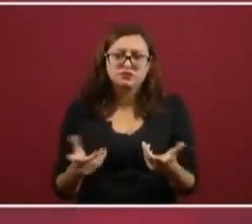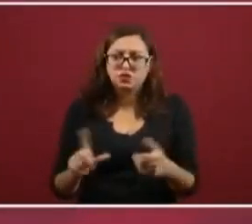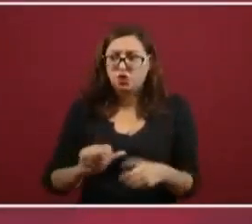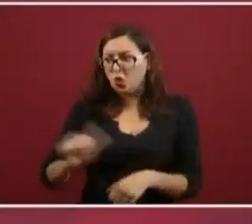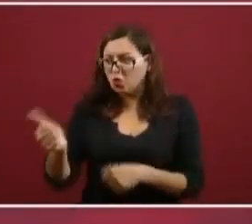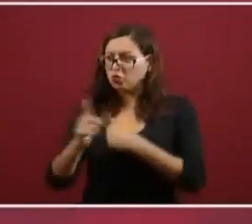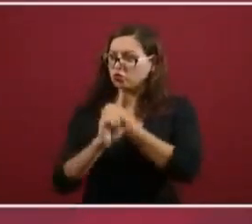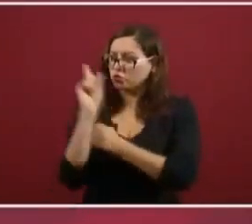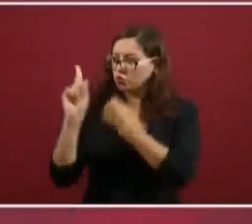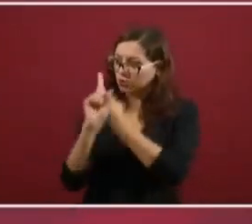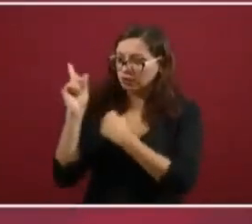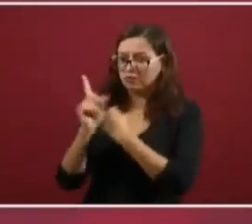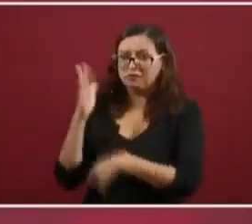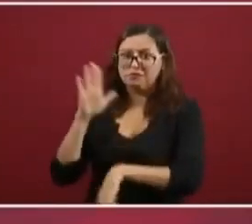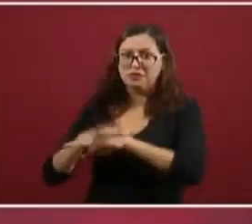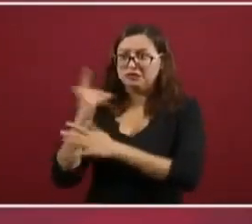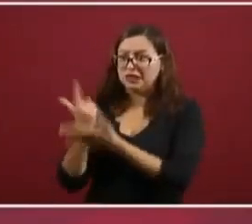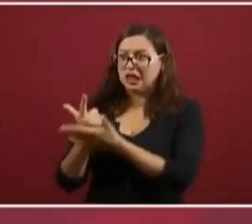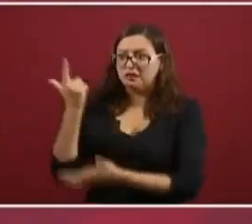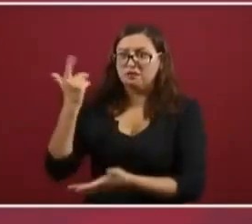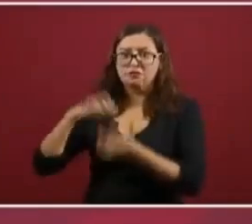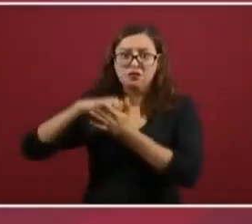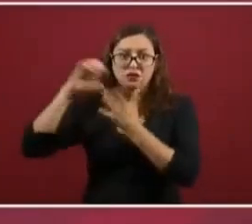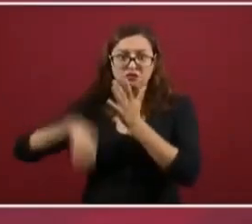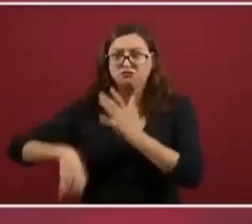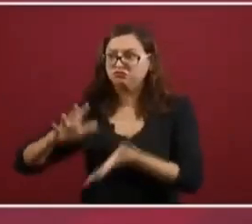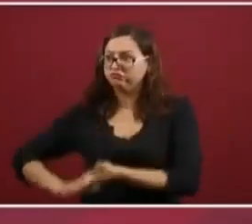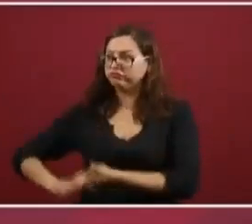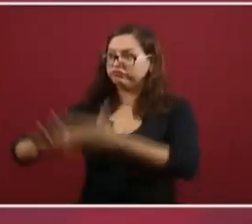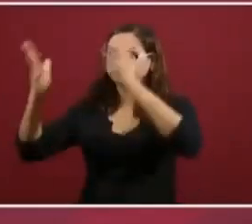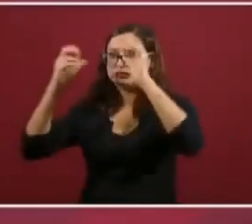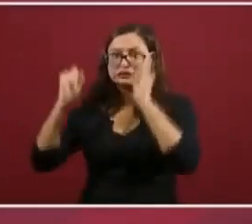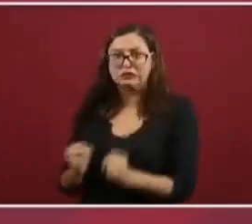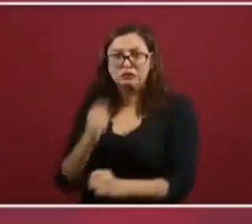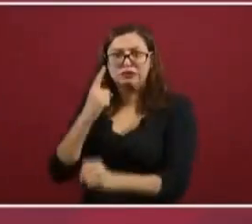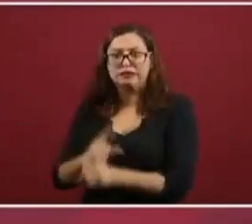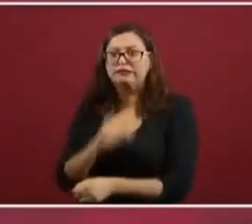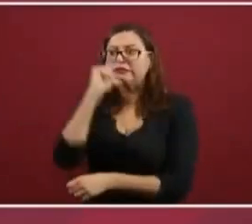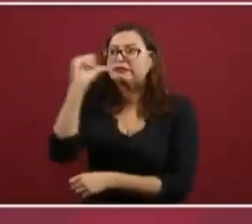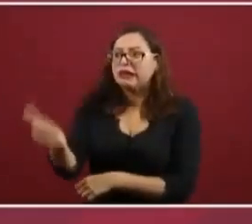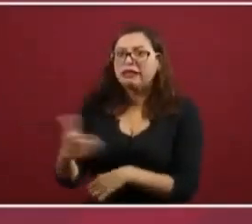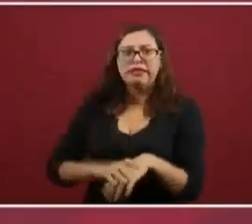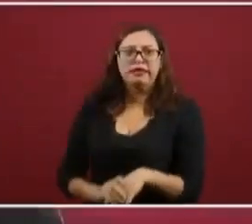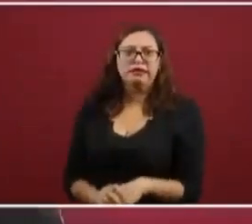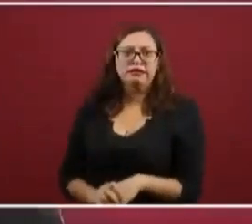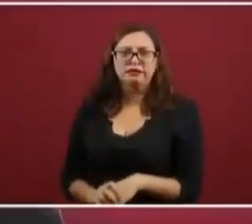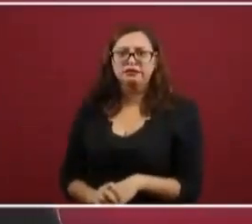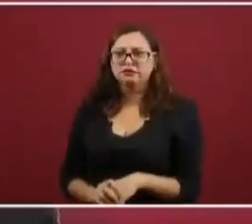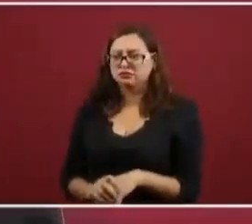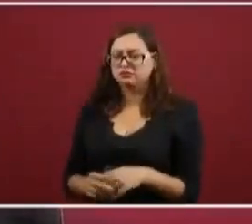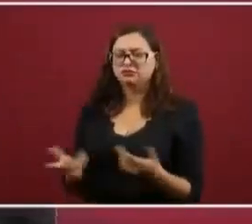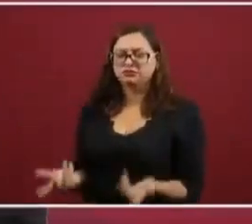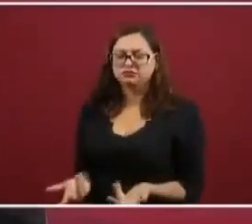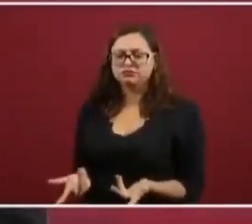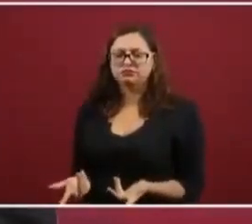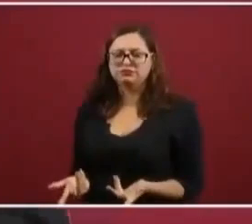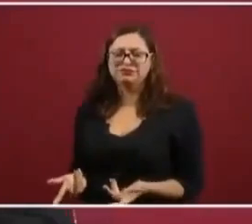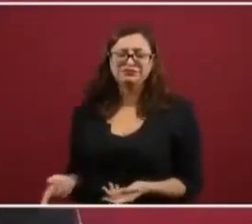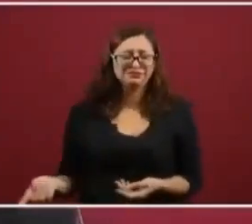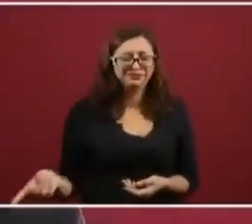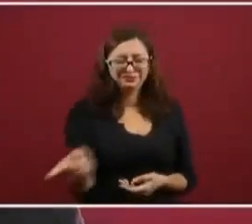asuntos pendientes como la inseguridad como la violencia no